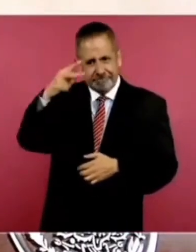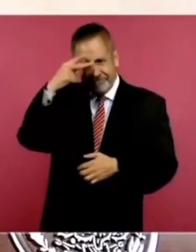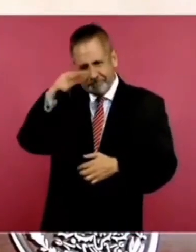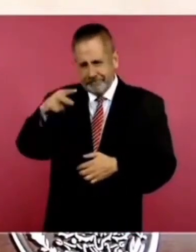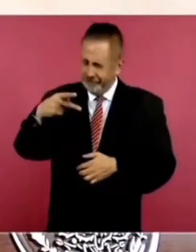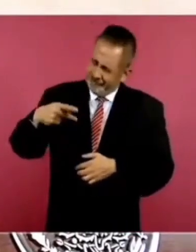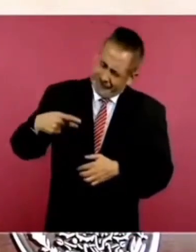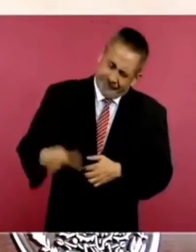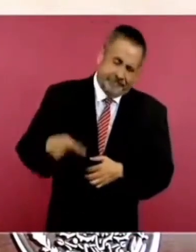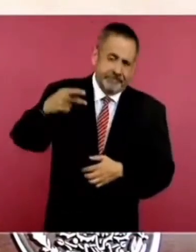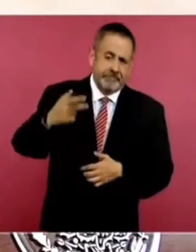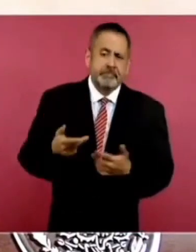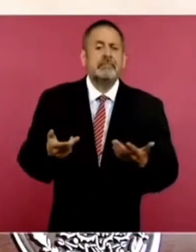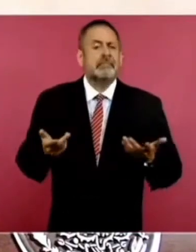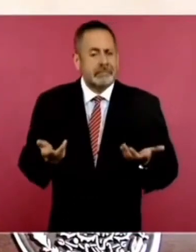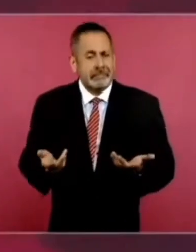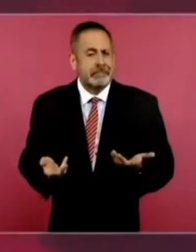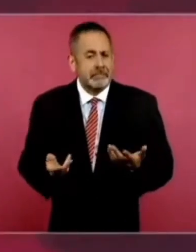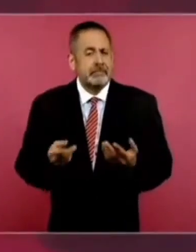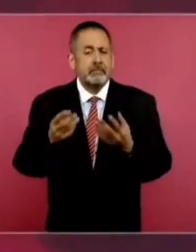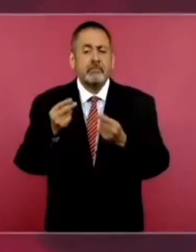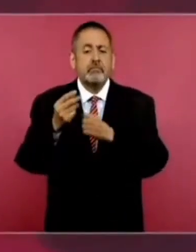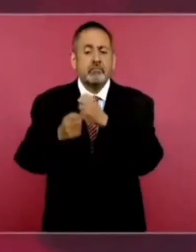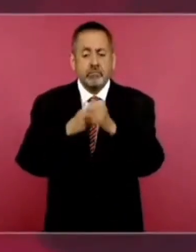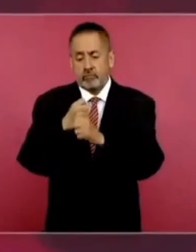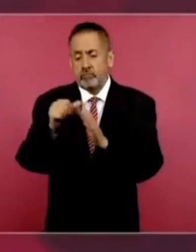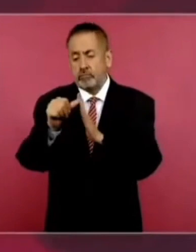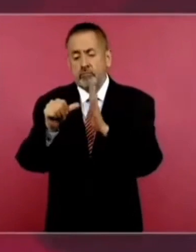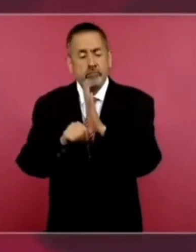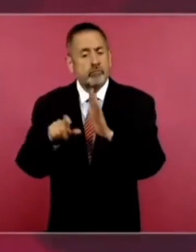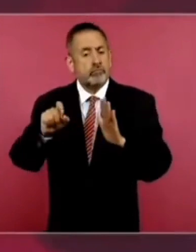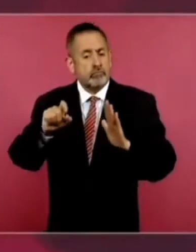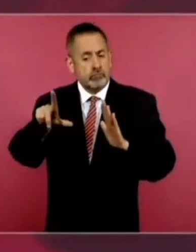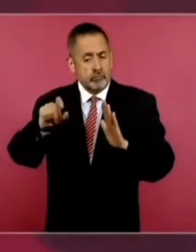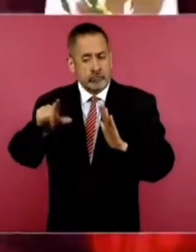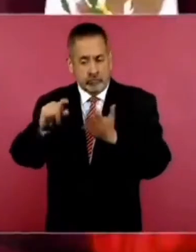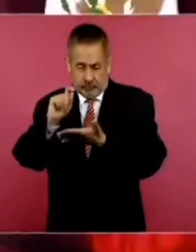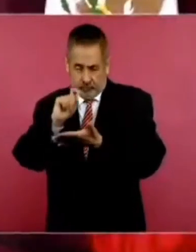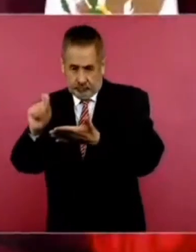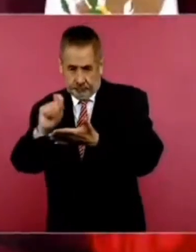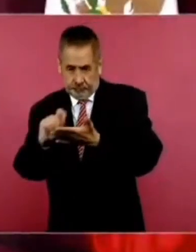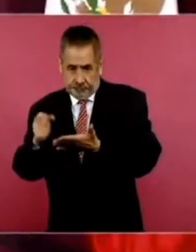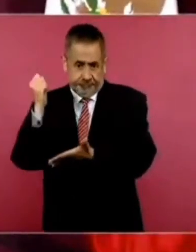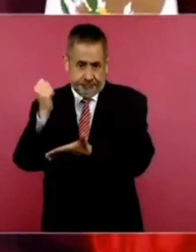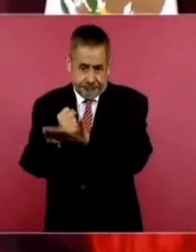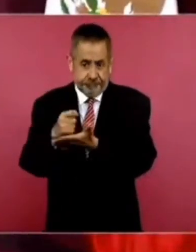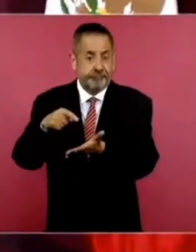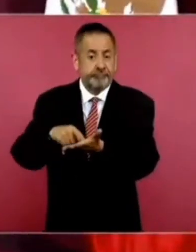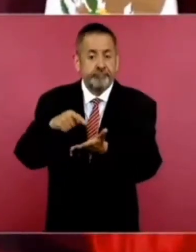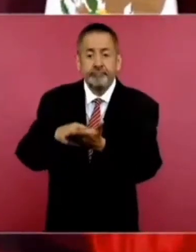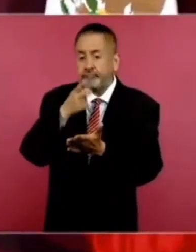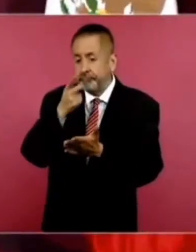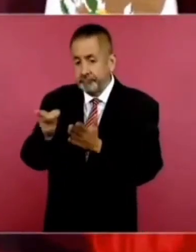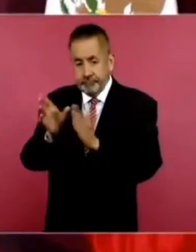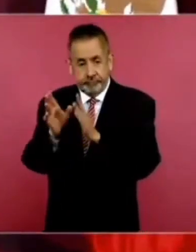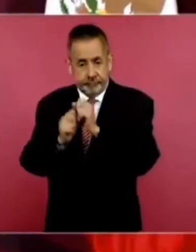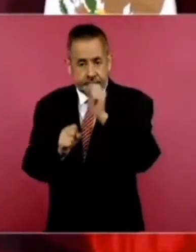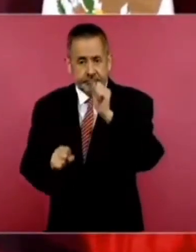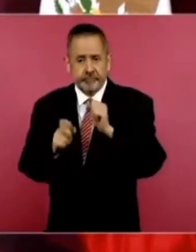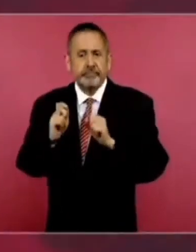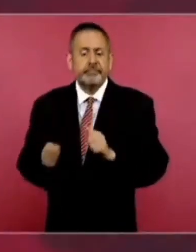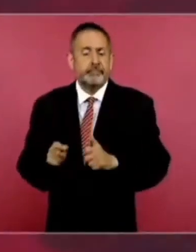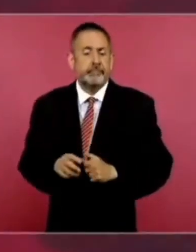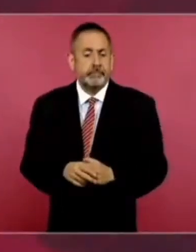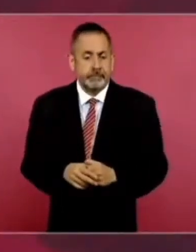Y durante mucho tiempo, en el artículo 27, se estableció que